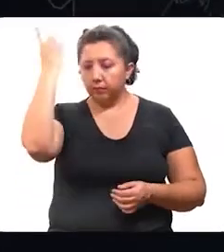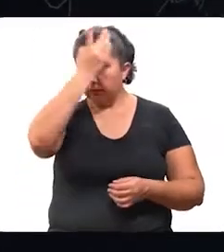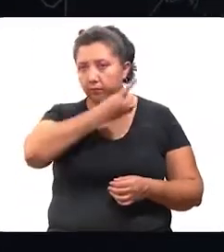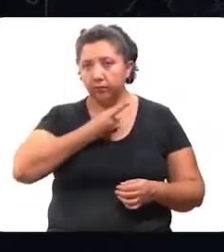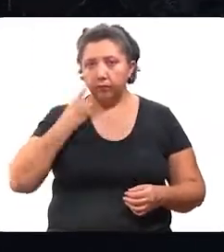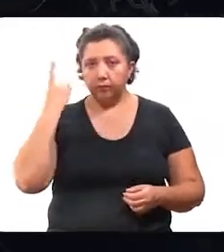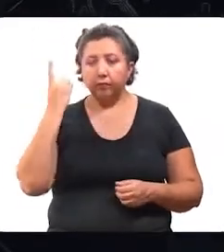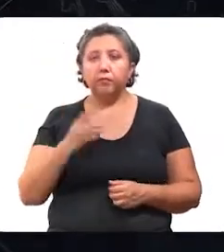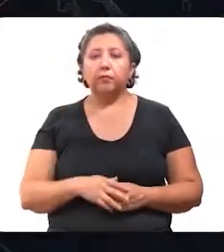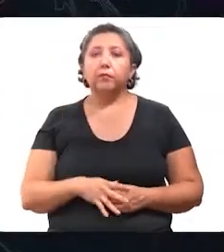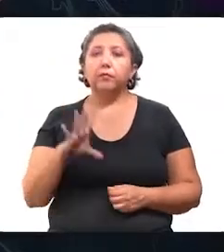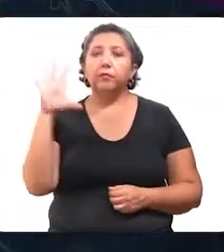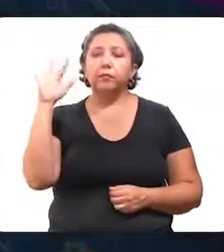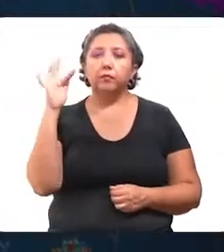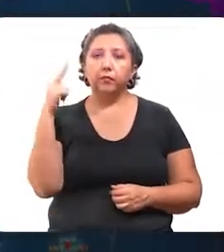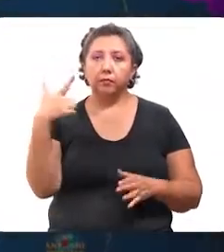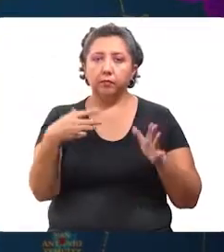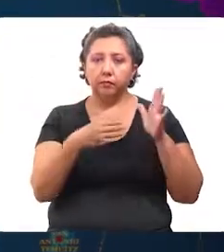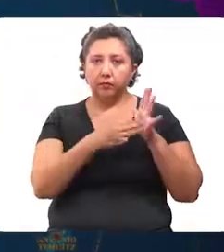han diagnosticado